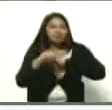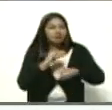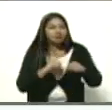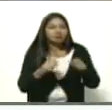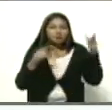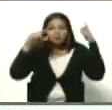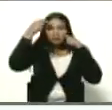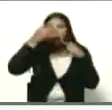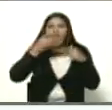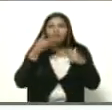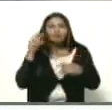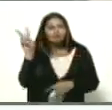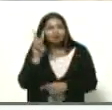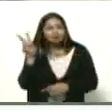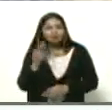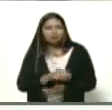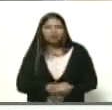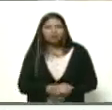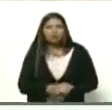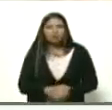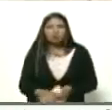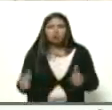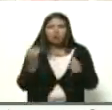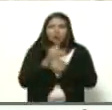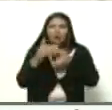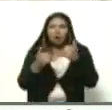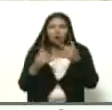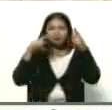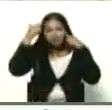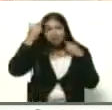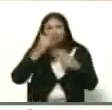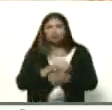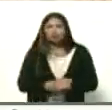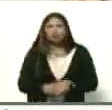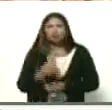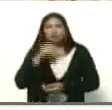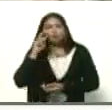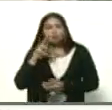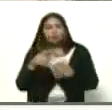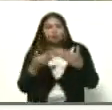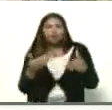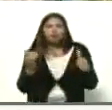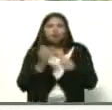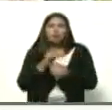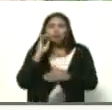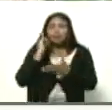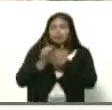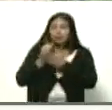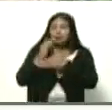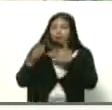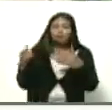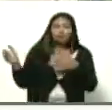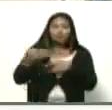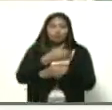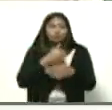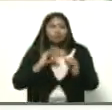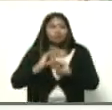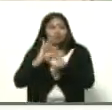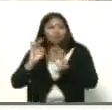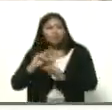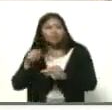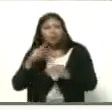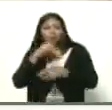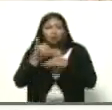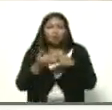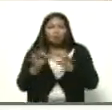la mejor Venezuela, precisamente, y rescató a Chávez. Es parte tan solo de algunos de los testimonios que recogimos para ustedes a través de este